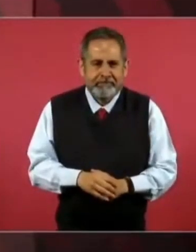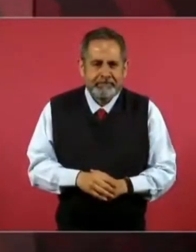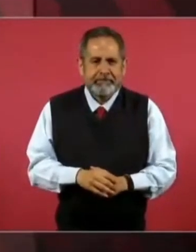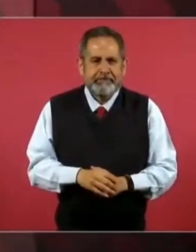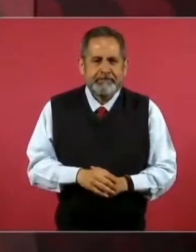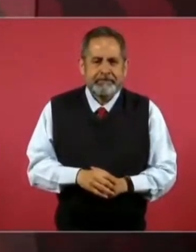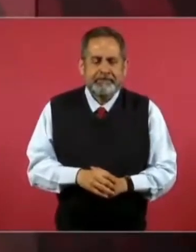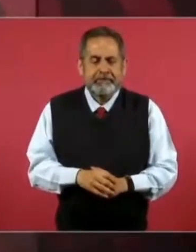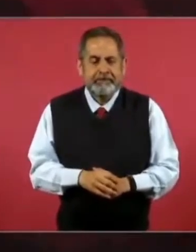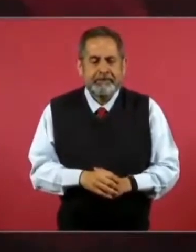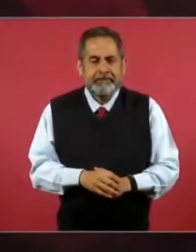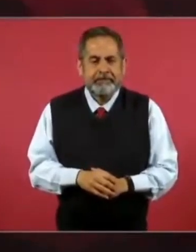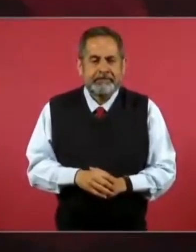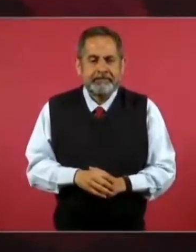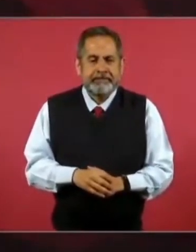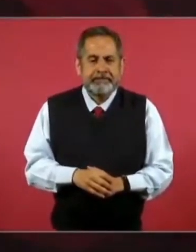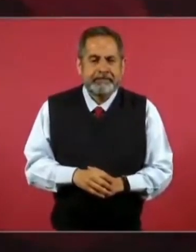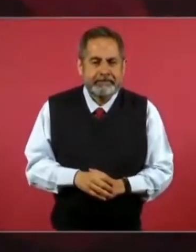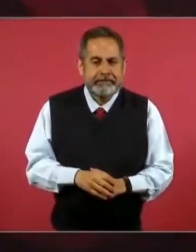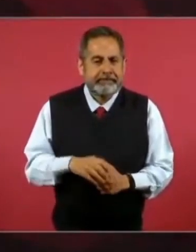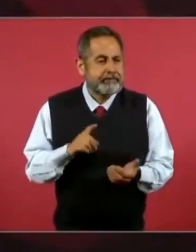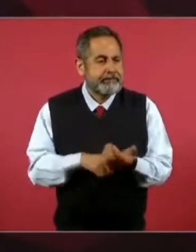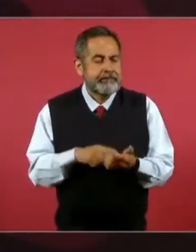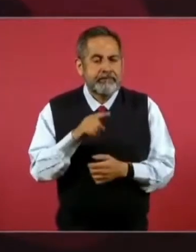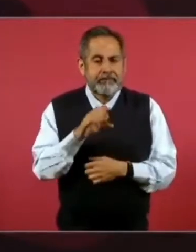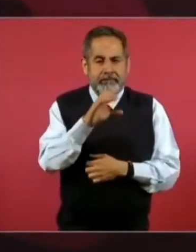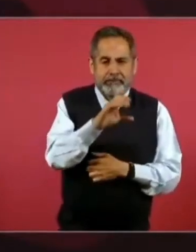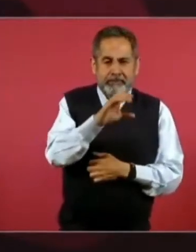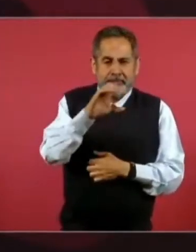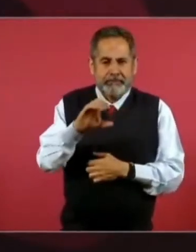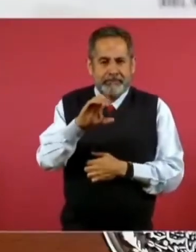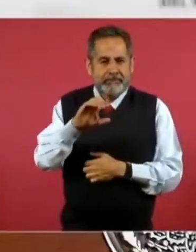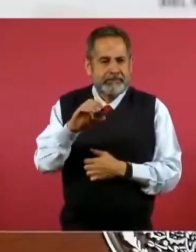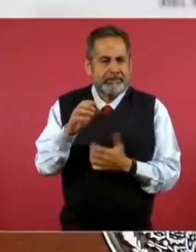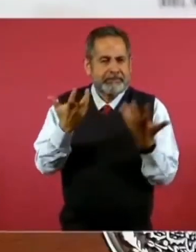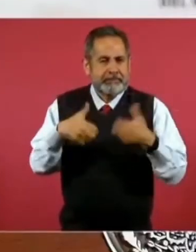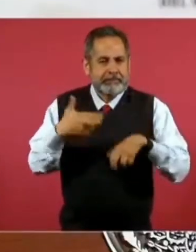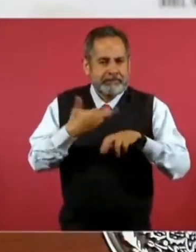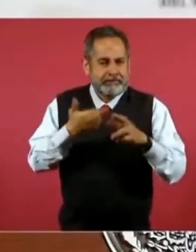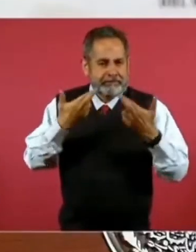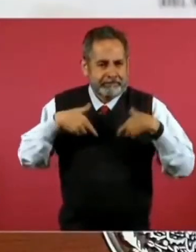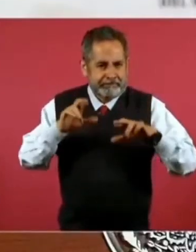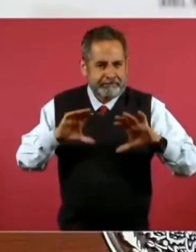el que el Consejo Coordinador Empresarial